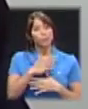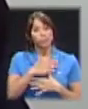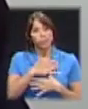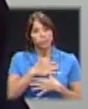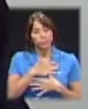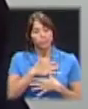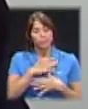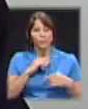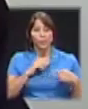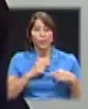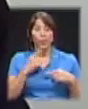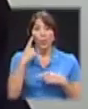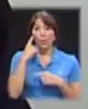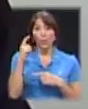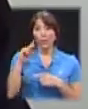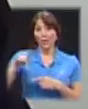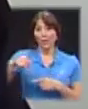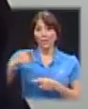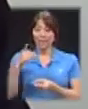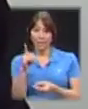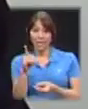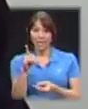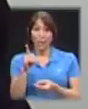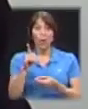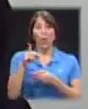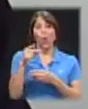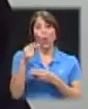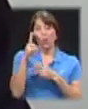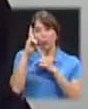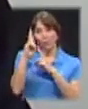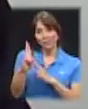la Universidad de Costa Rica, Lawrence Klein,